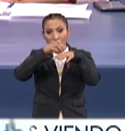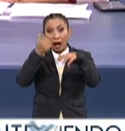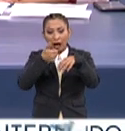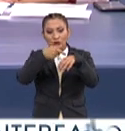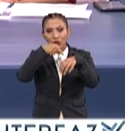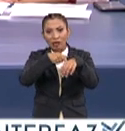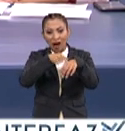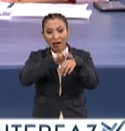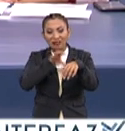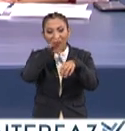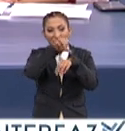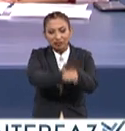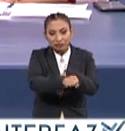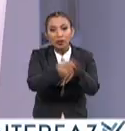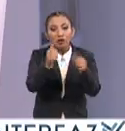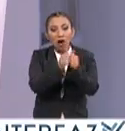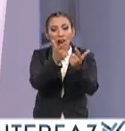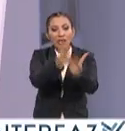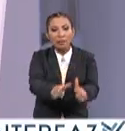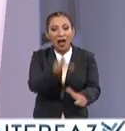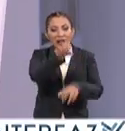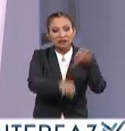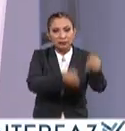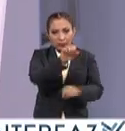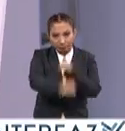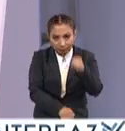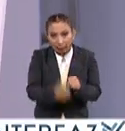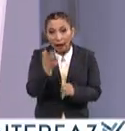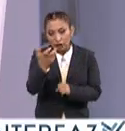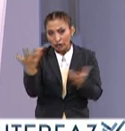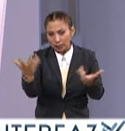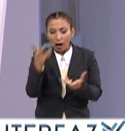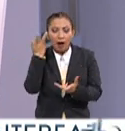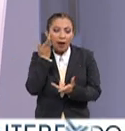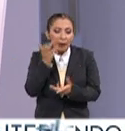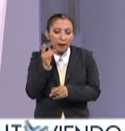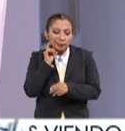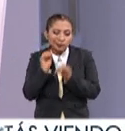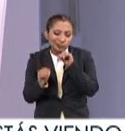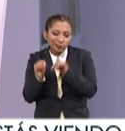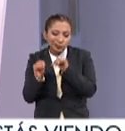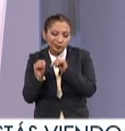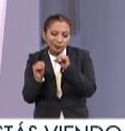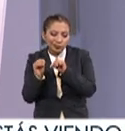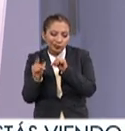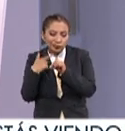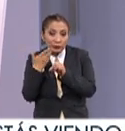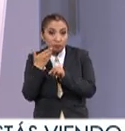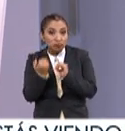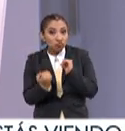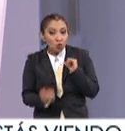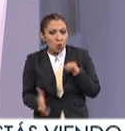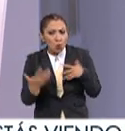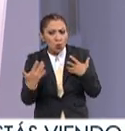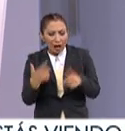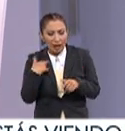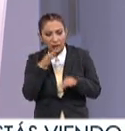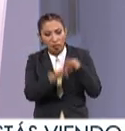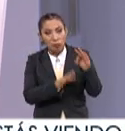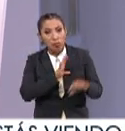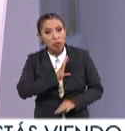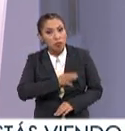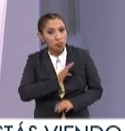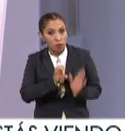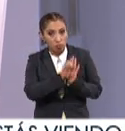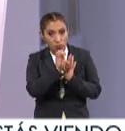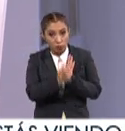permitir que las que atacan lo hagan libremente. Y esto lo hicieron, lograron con gran éxito tratar